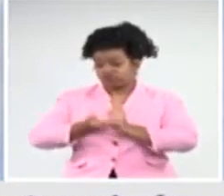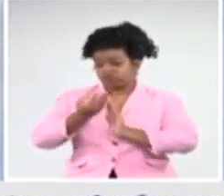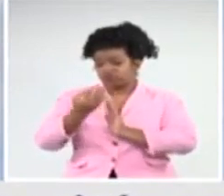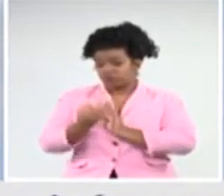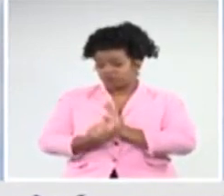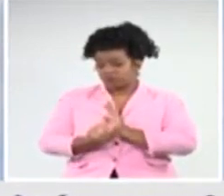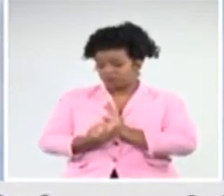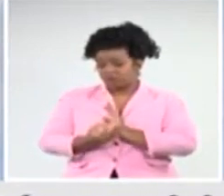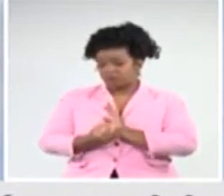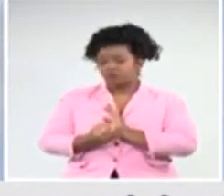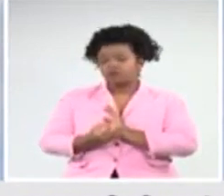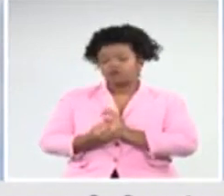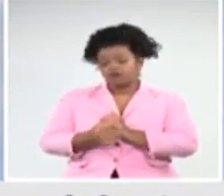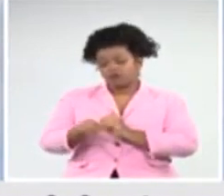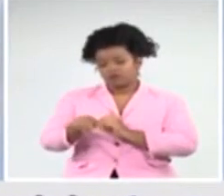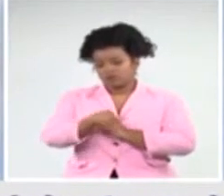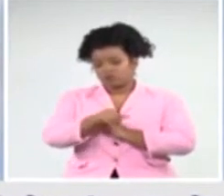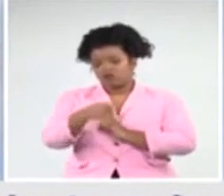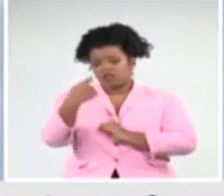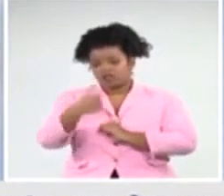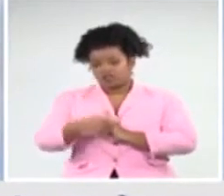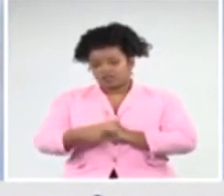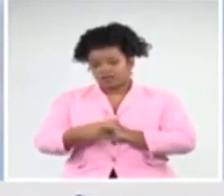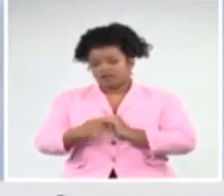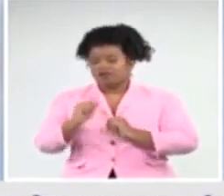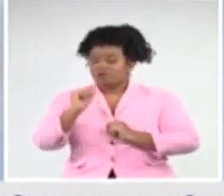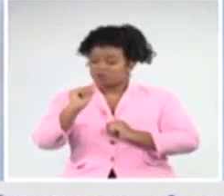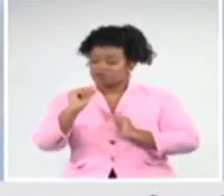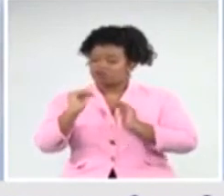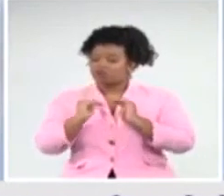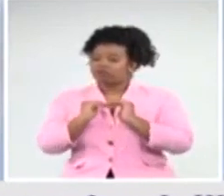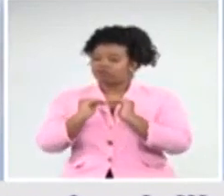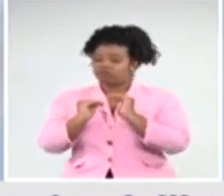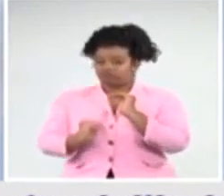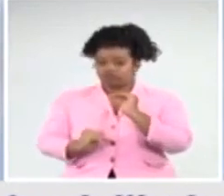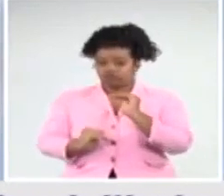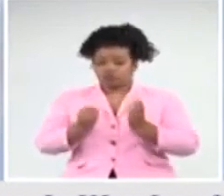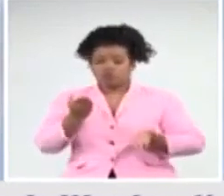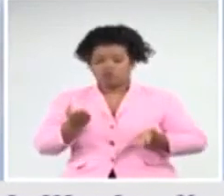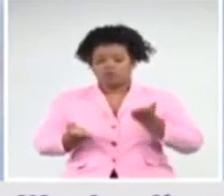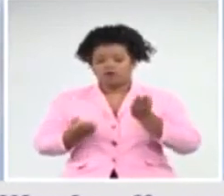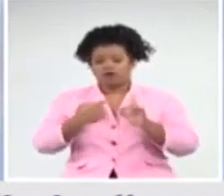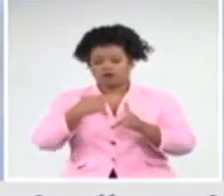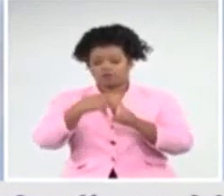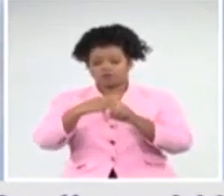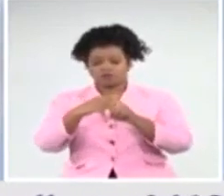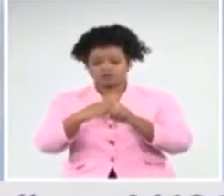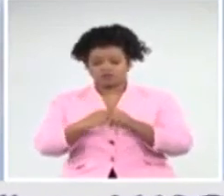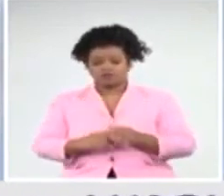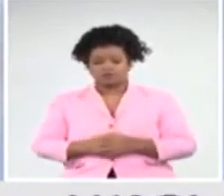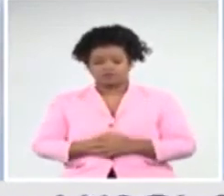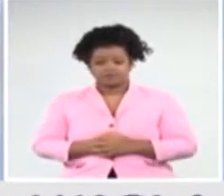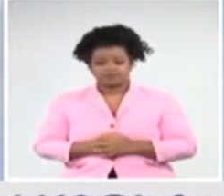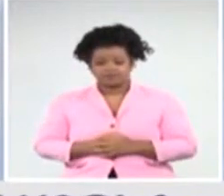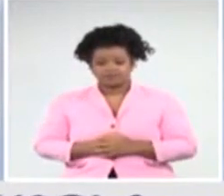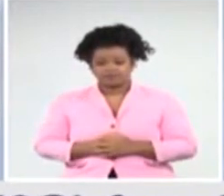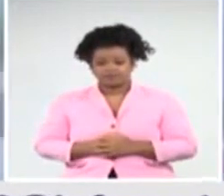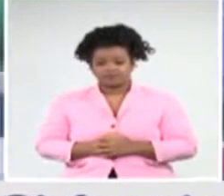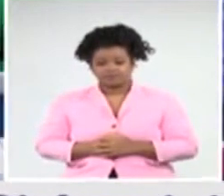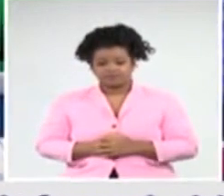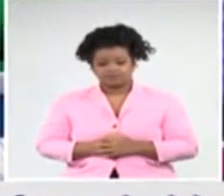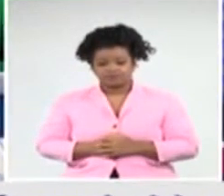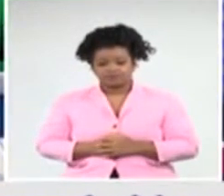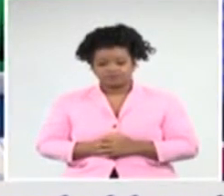realmente es inferior al número de casos que se diagnostican. Se